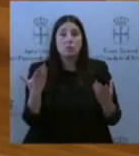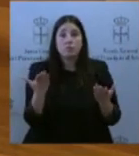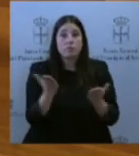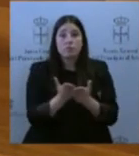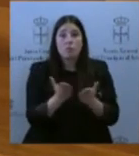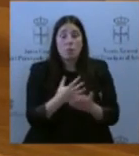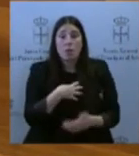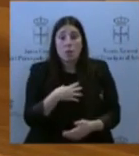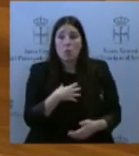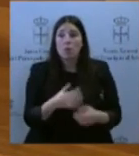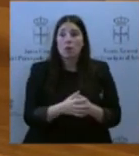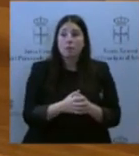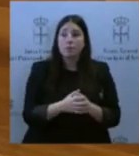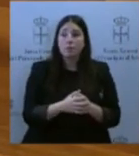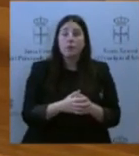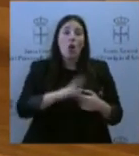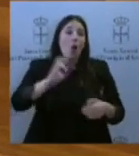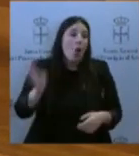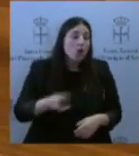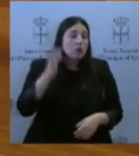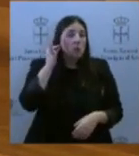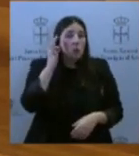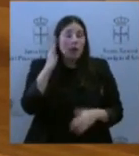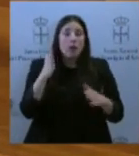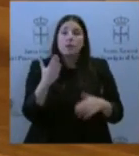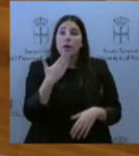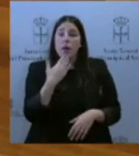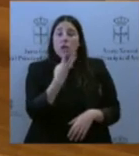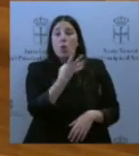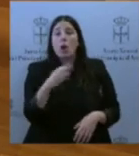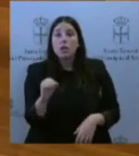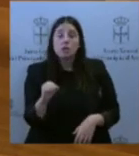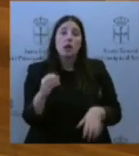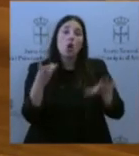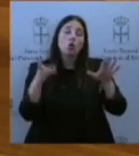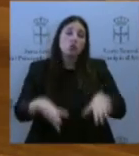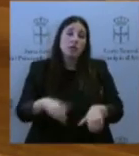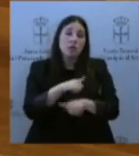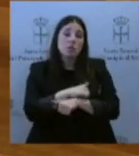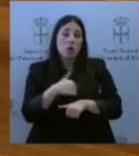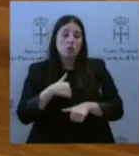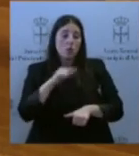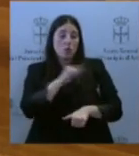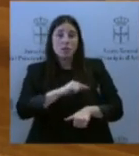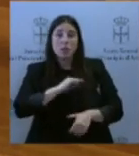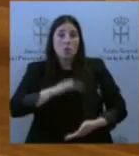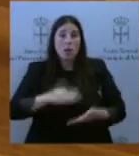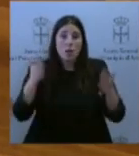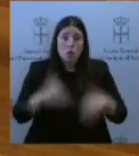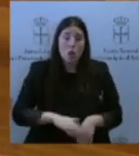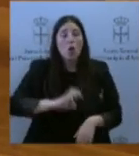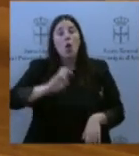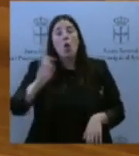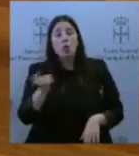Mujer de 40 años, 18 meses de espera por la unidad del dolor. Me siento inútil e incapacitada, me dice. Alba, 6 meses, una prueba de sueño. Digestivo,